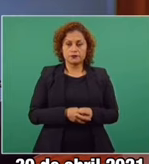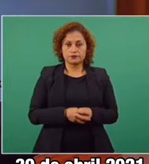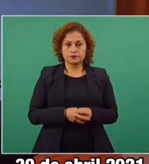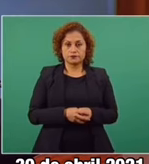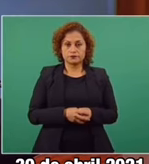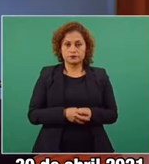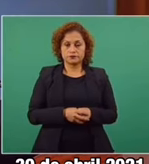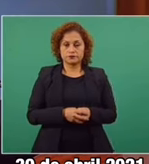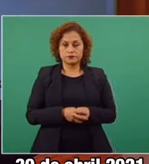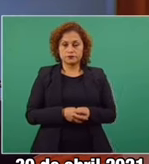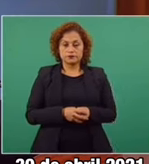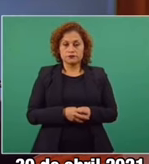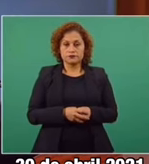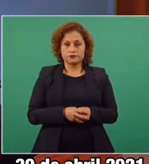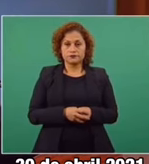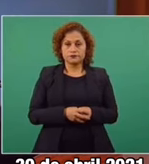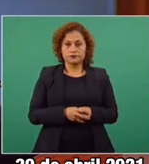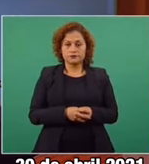a mediados de año,